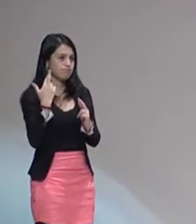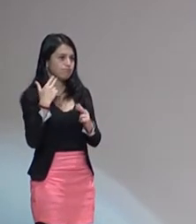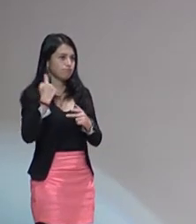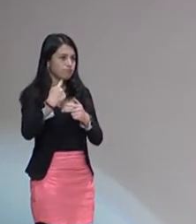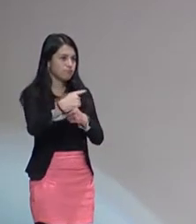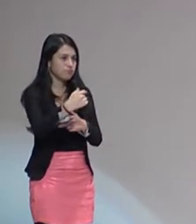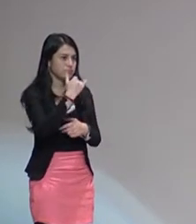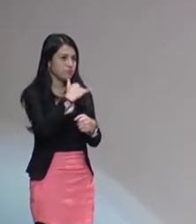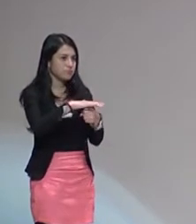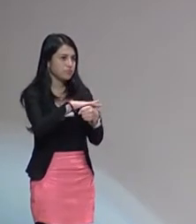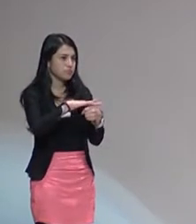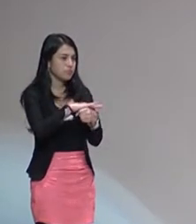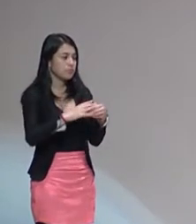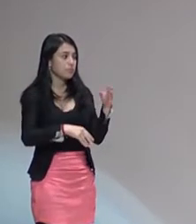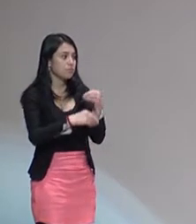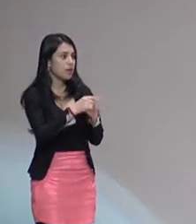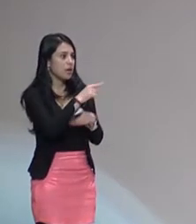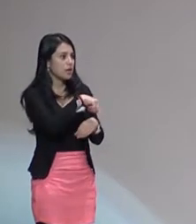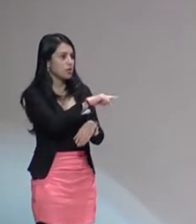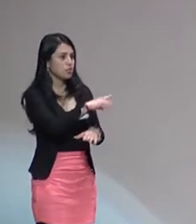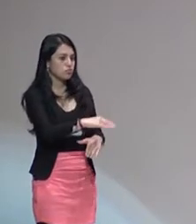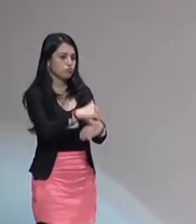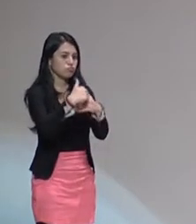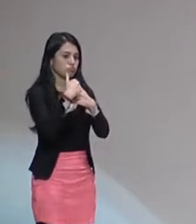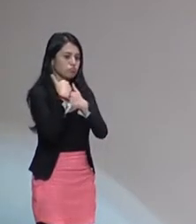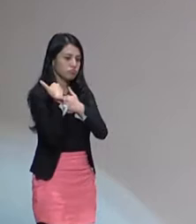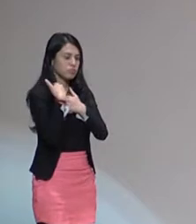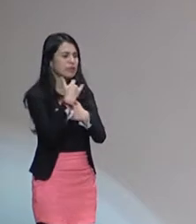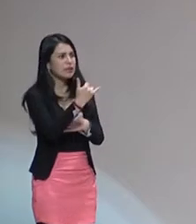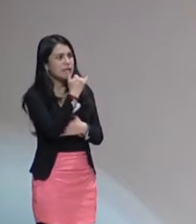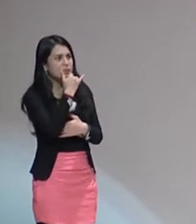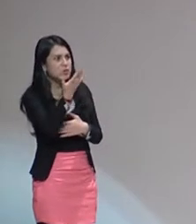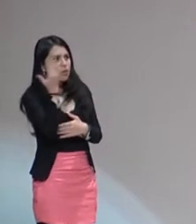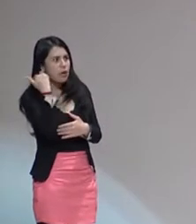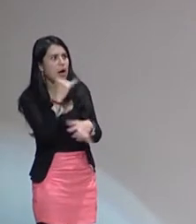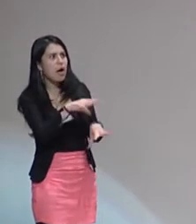eran incapaces en asumir lo que pasó,